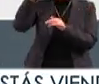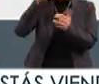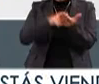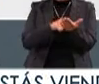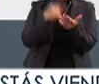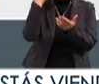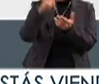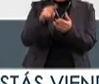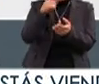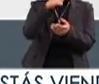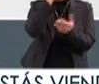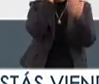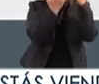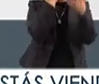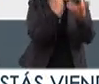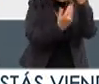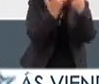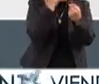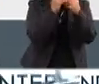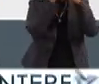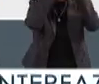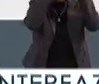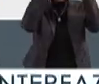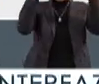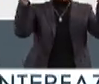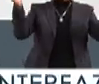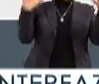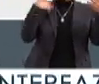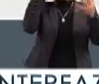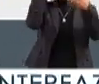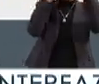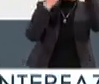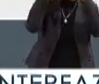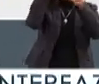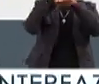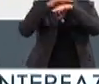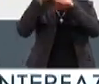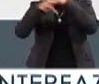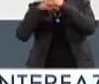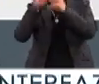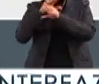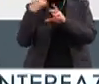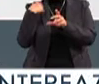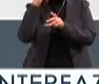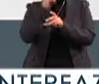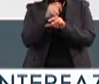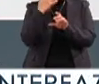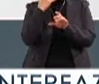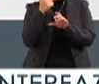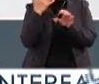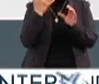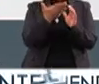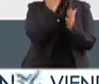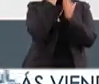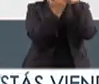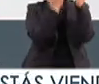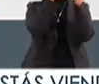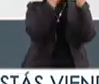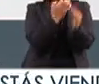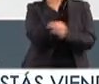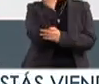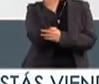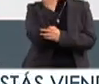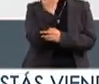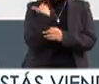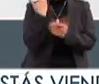para que los conocimientos puedan expandir entonces más que nada estar de lo mejor posible en la escuela y